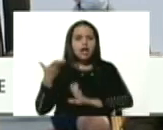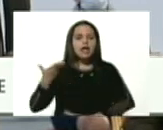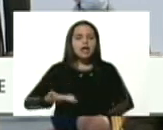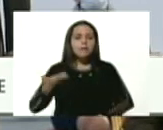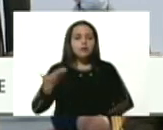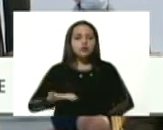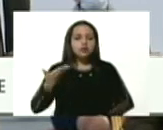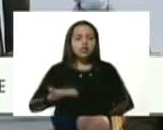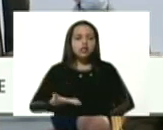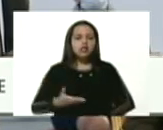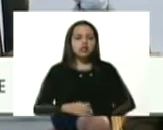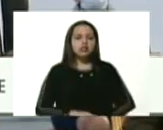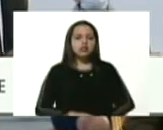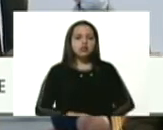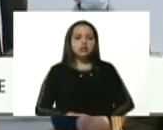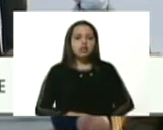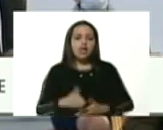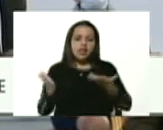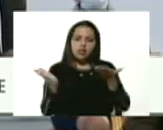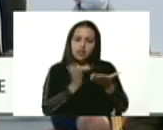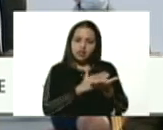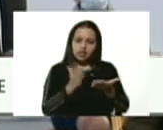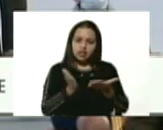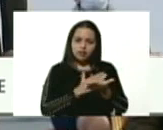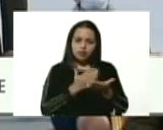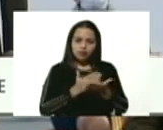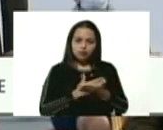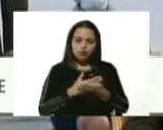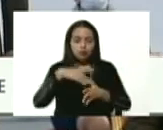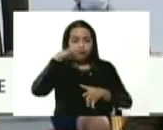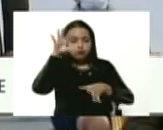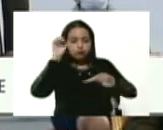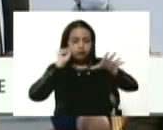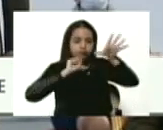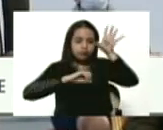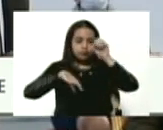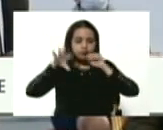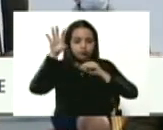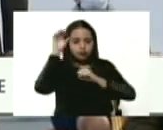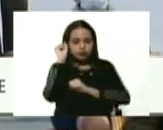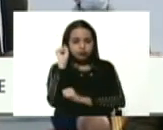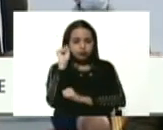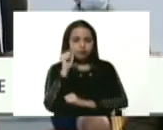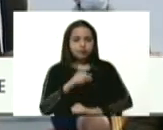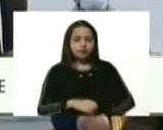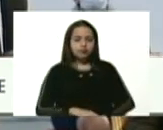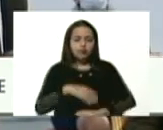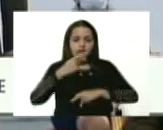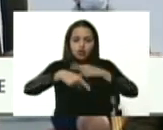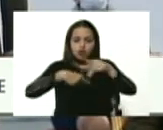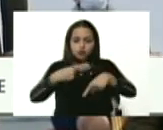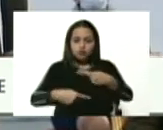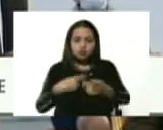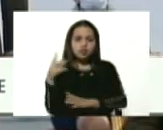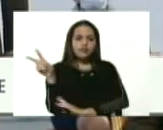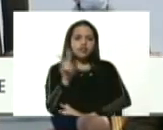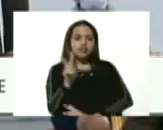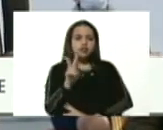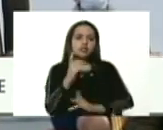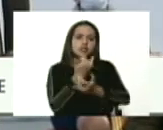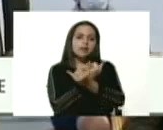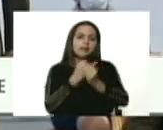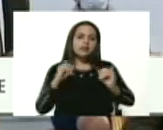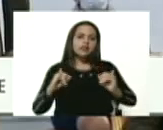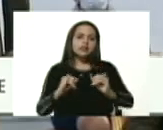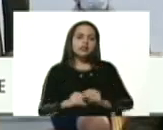importantes libros de conocimiento de los procesos venezolanos de